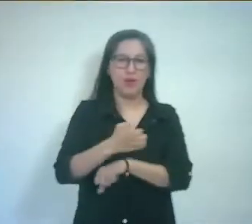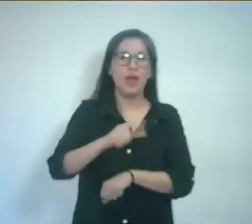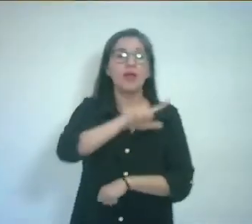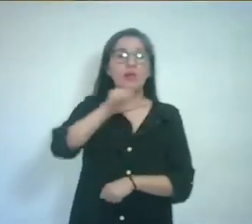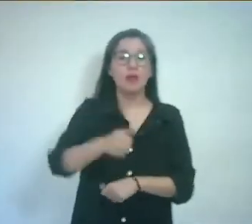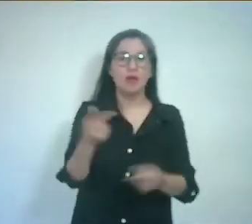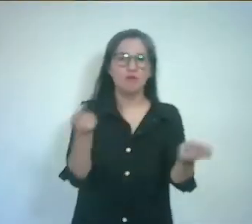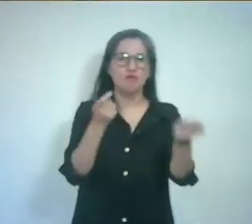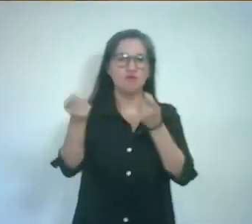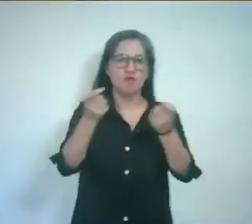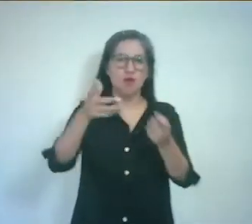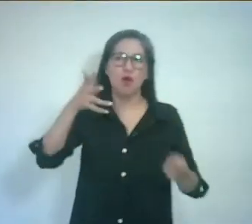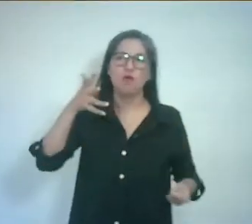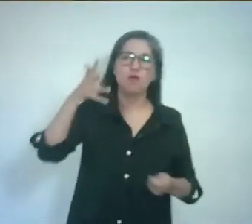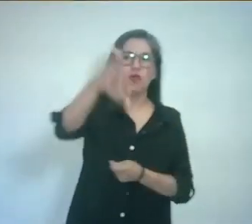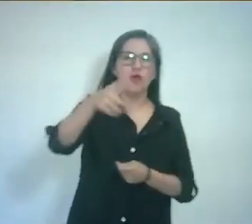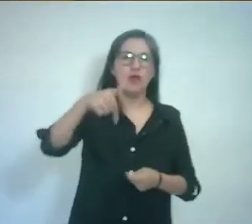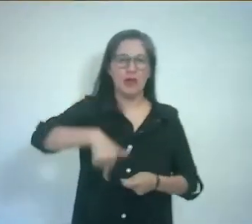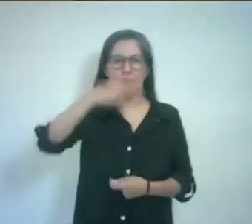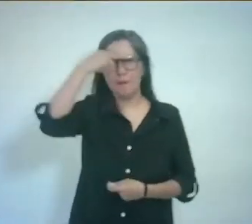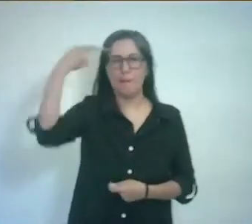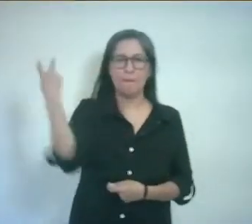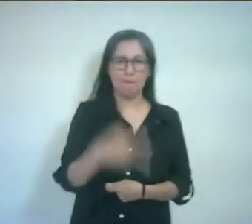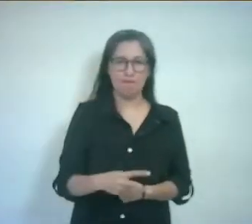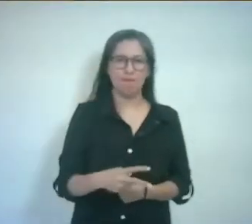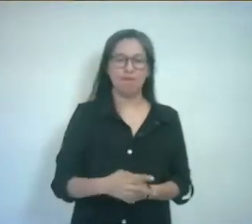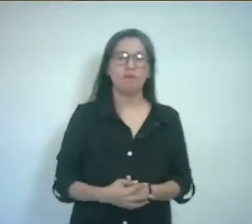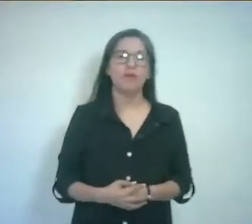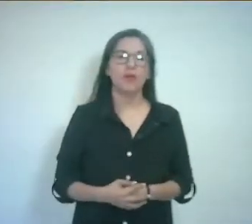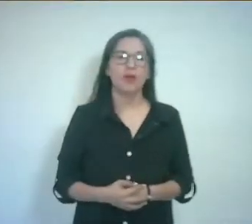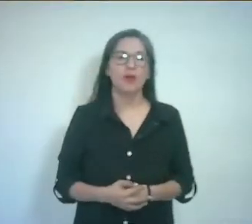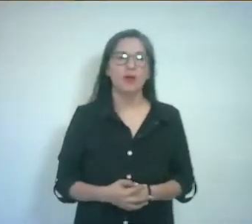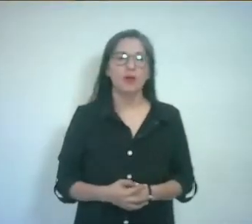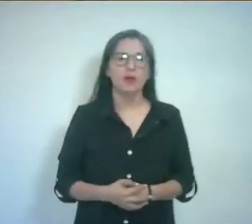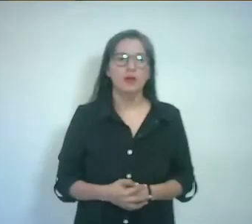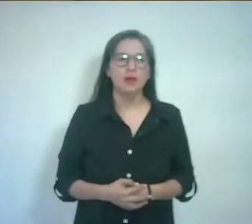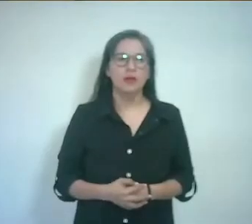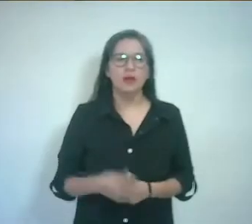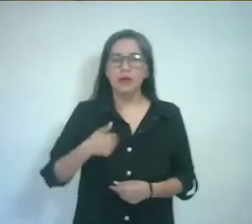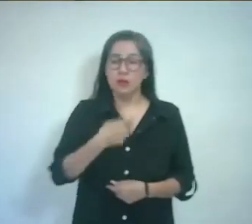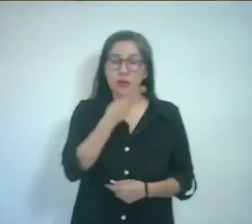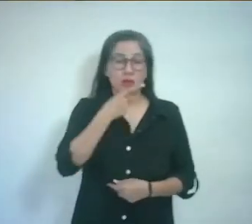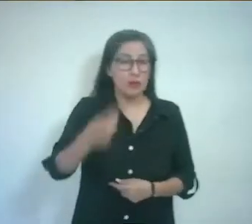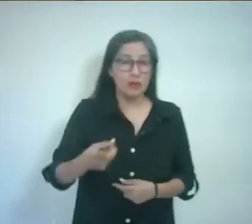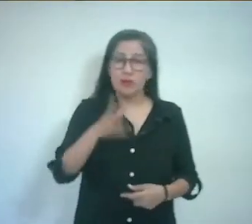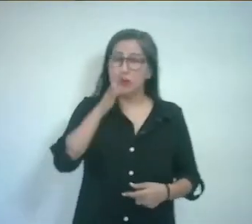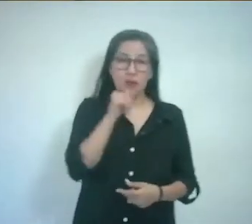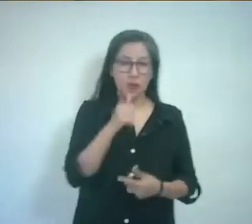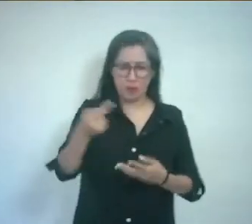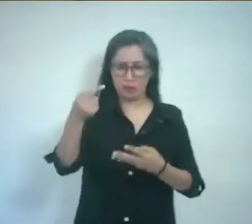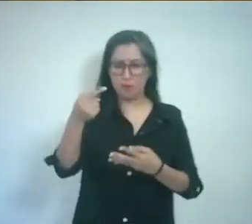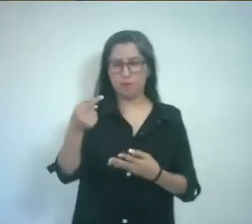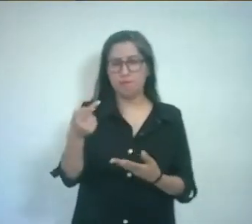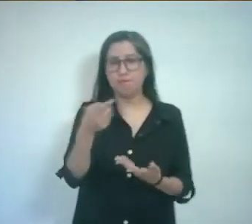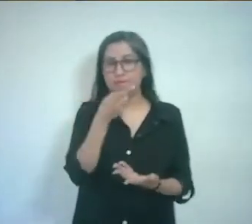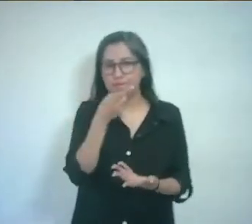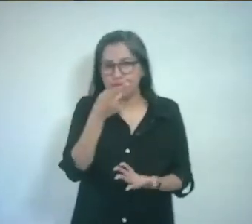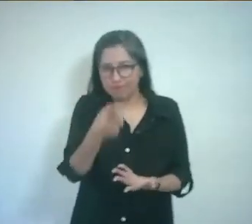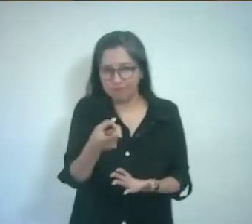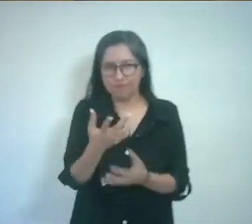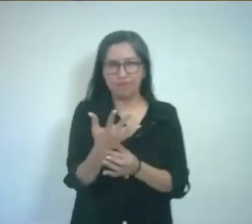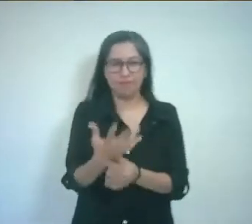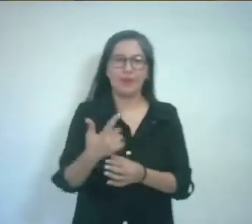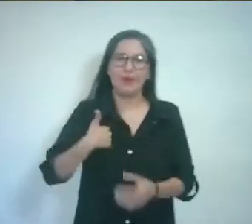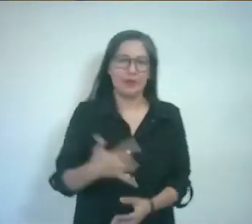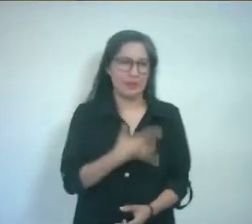institucional en la República Mexicana. No puedo dejar de mencionar la